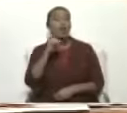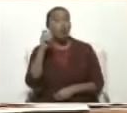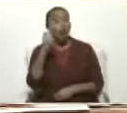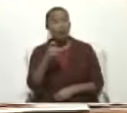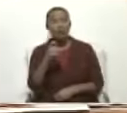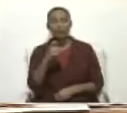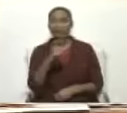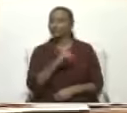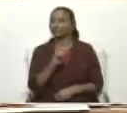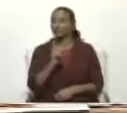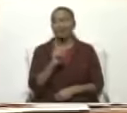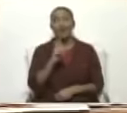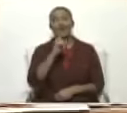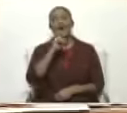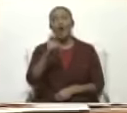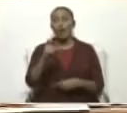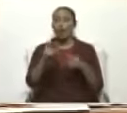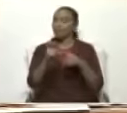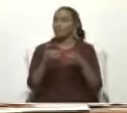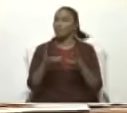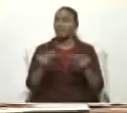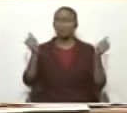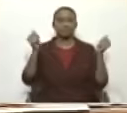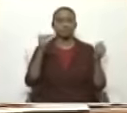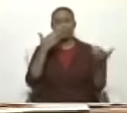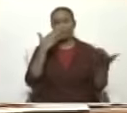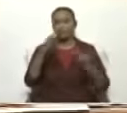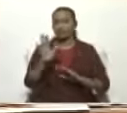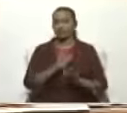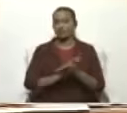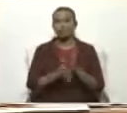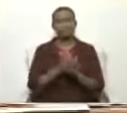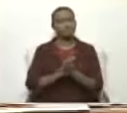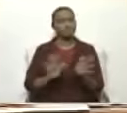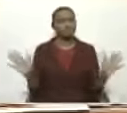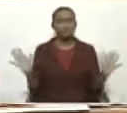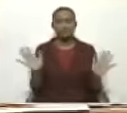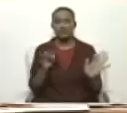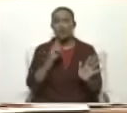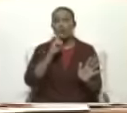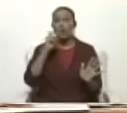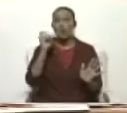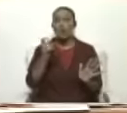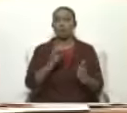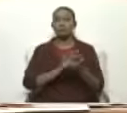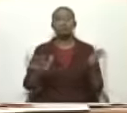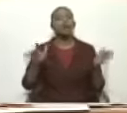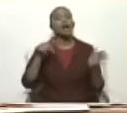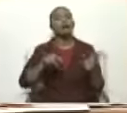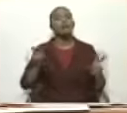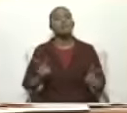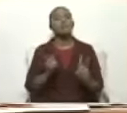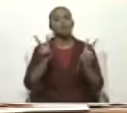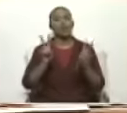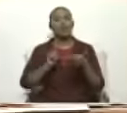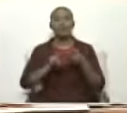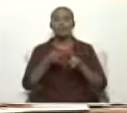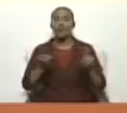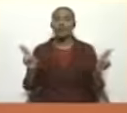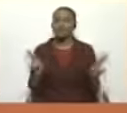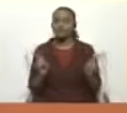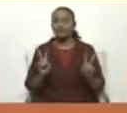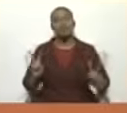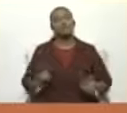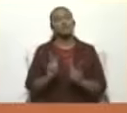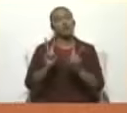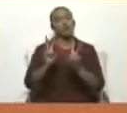desterrado por siempre. Y los odiadores. Y aquí será una gran victoria de la paz, de la hermandad y